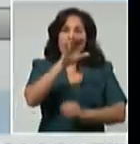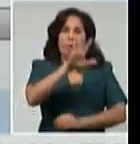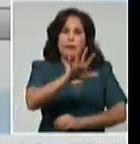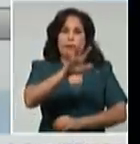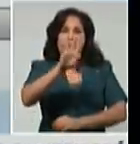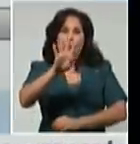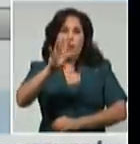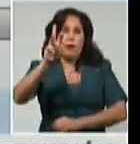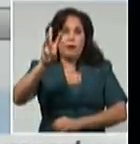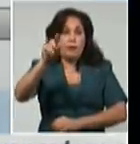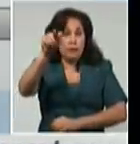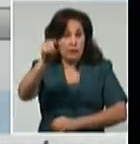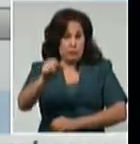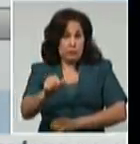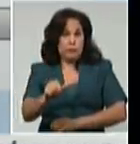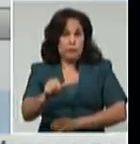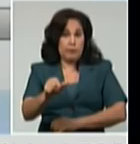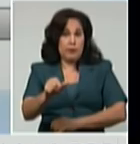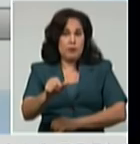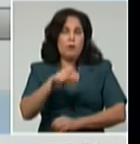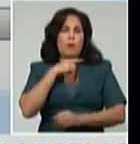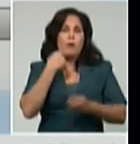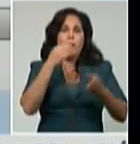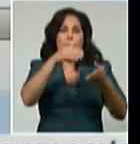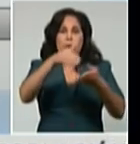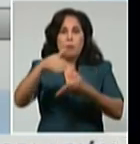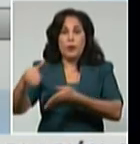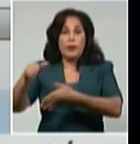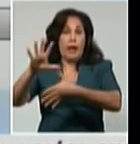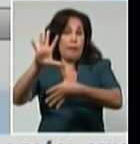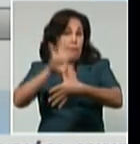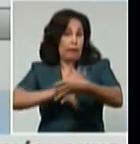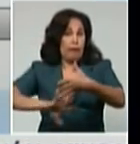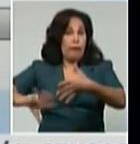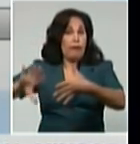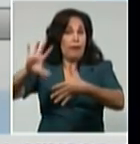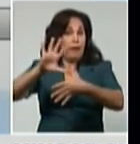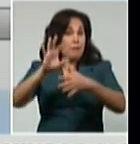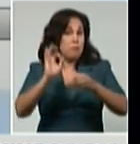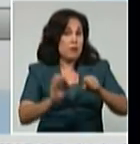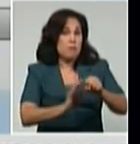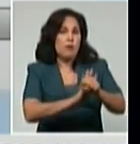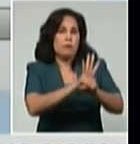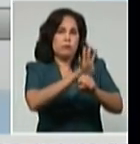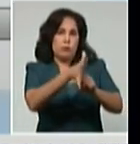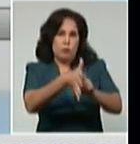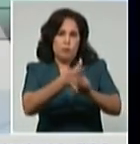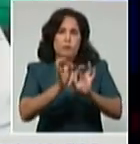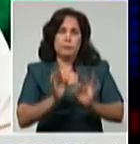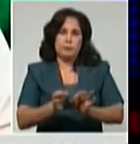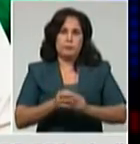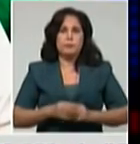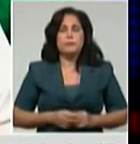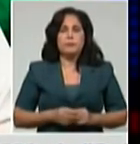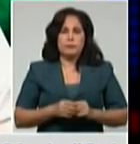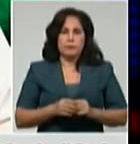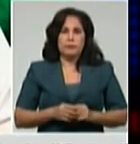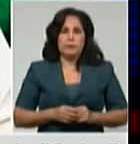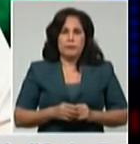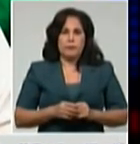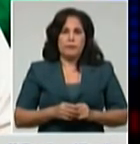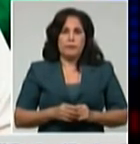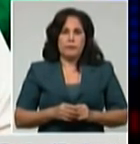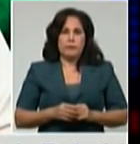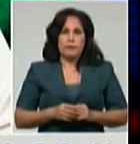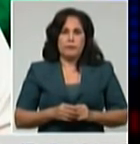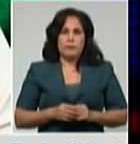600.543 personas que han fallecido como consecuencia de esta enfermedad en nuestro país, digo, en las